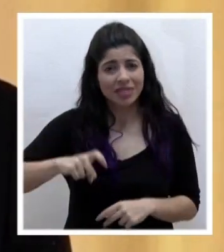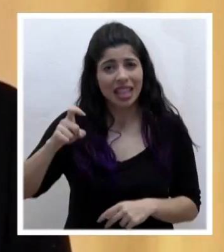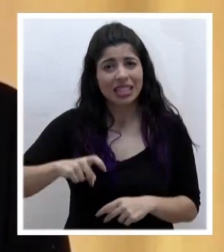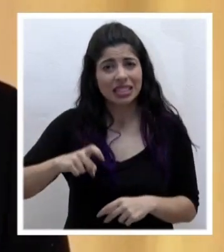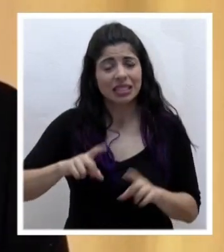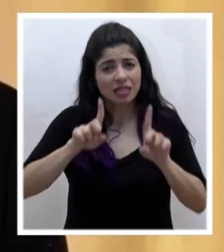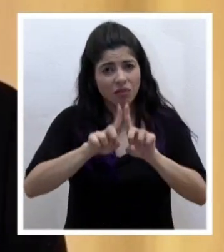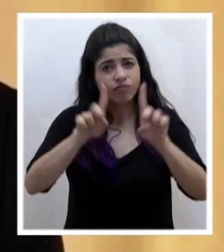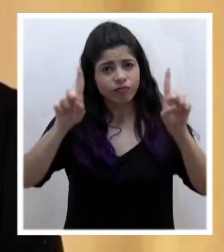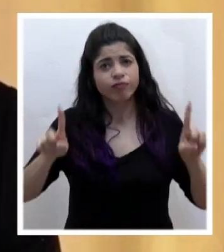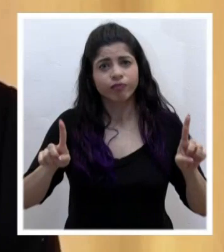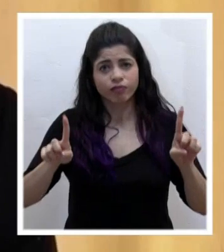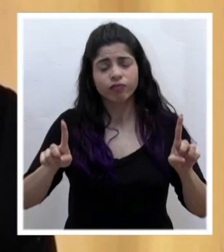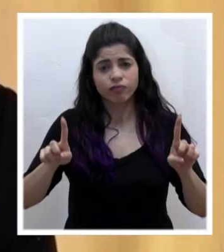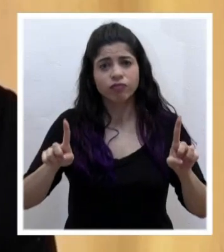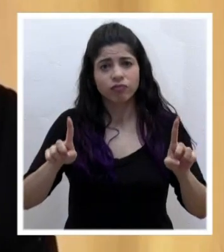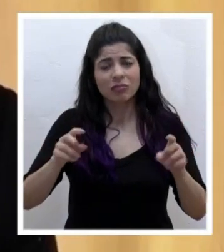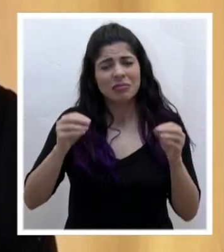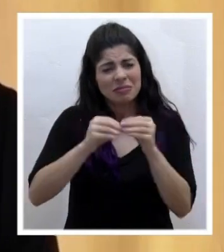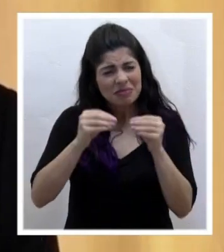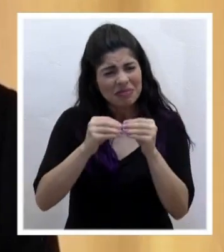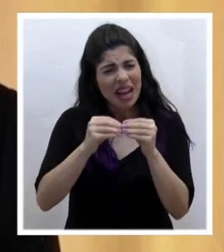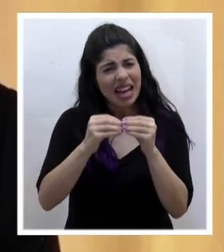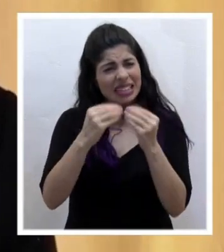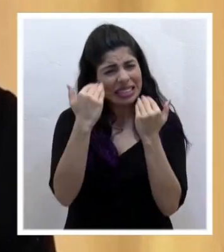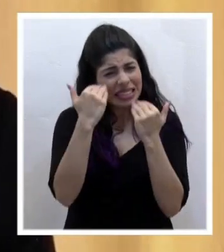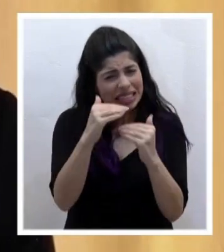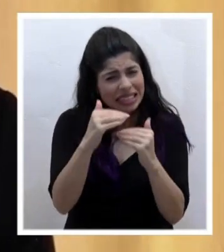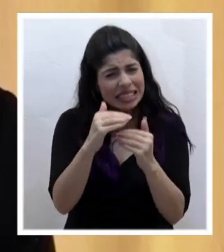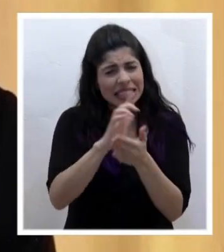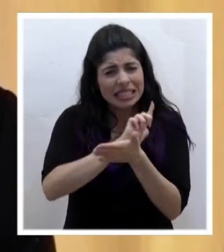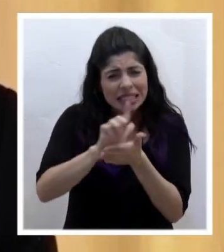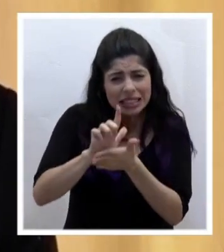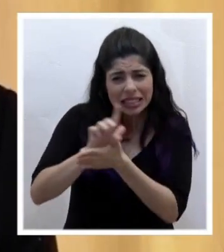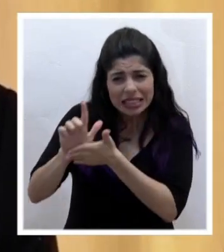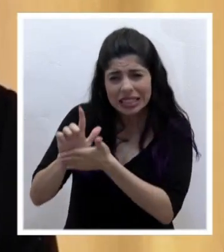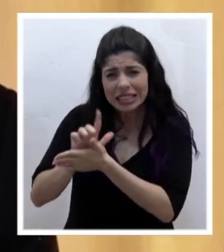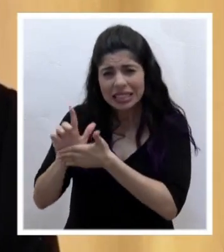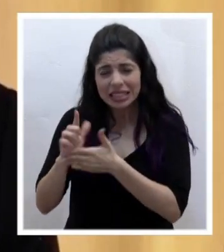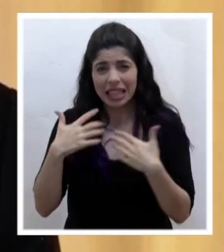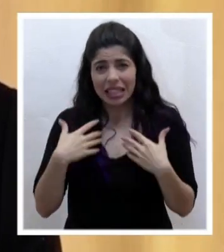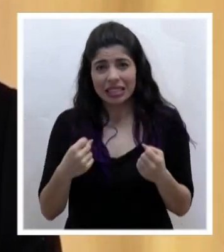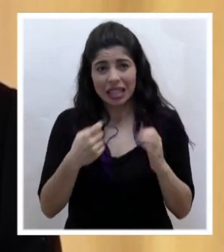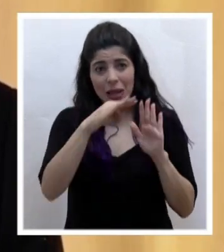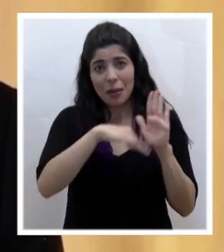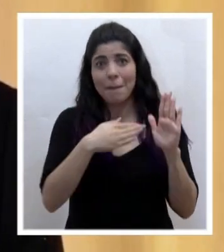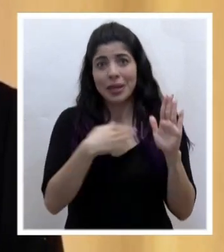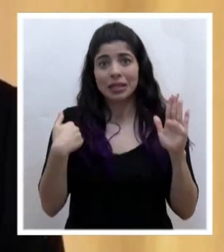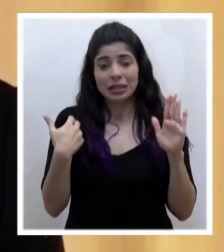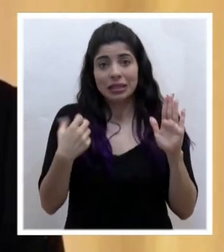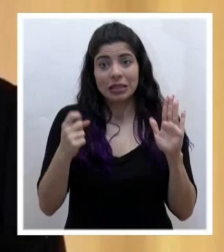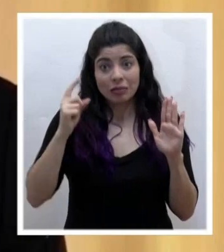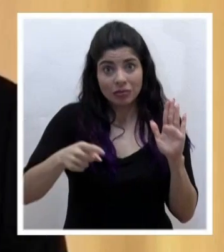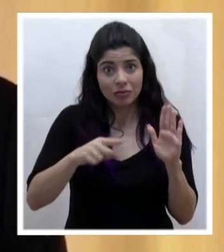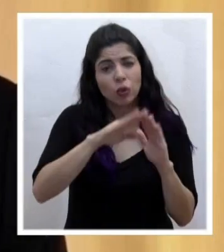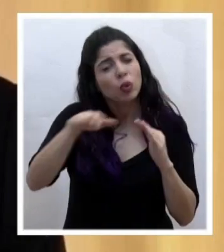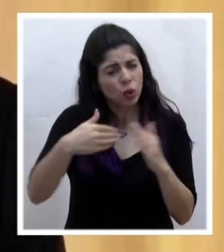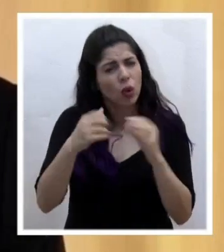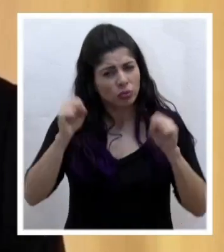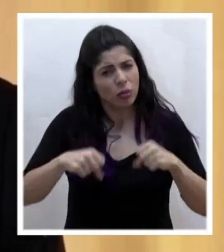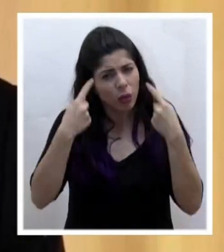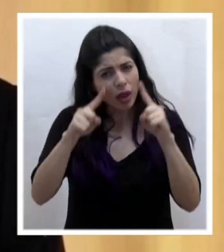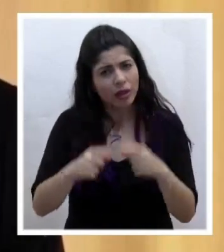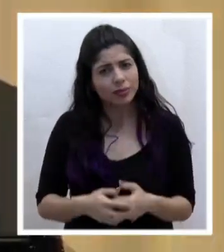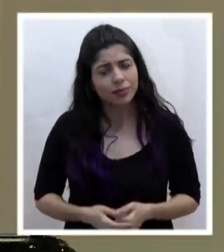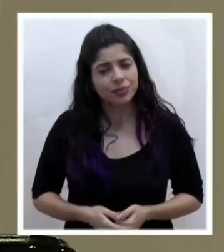del distanciamiento social y extremar todas las medidas higiénico-sanitarias dictadas por el Ministerio de Salud. Entre todos podemos.